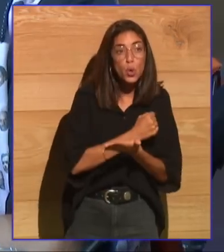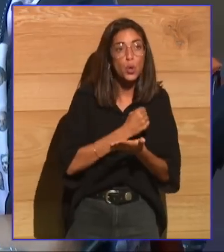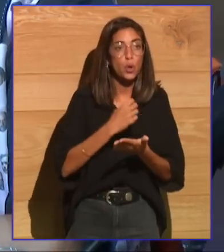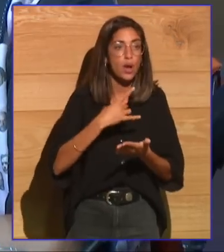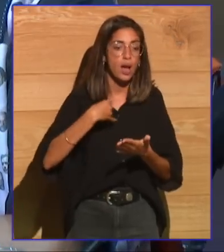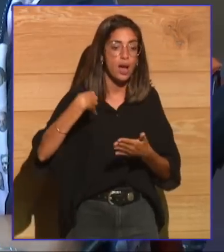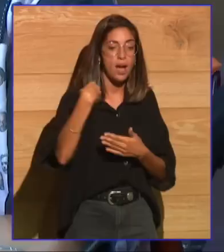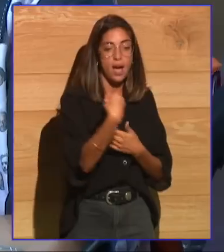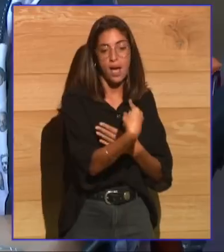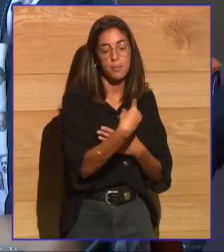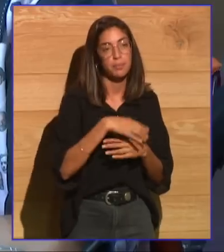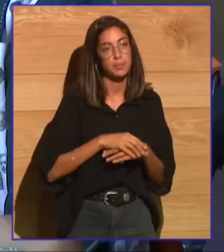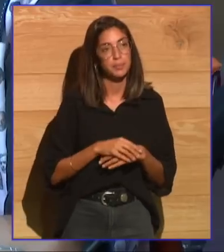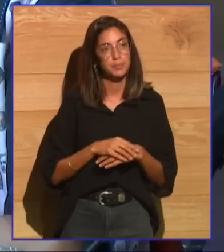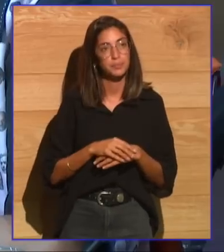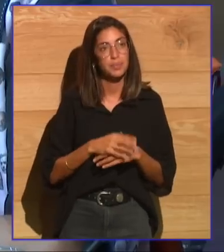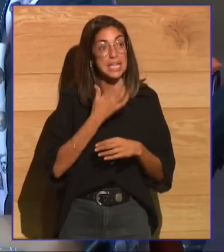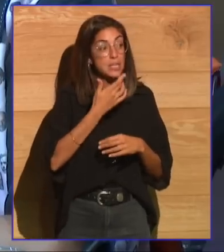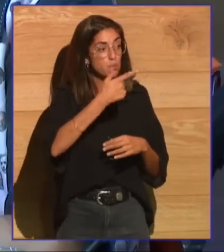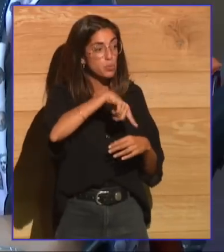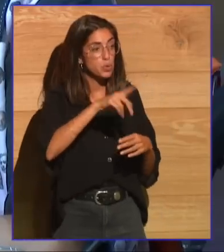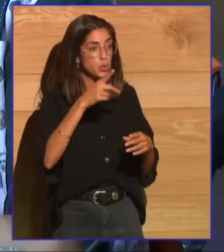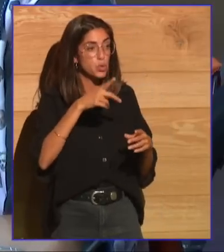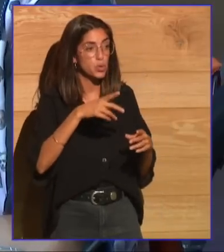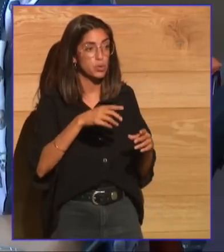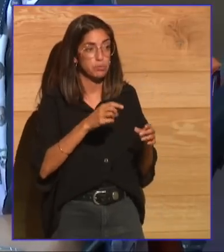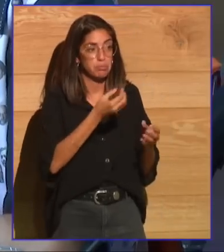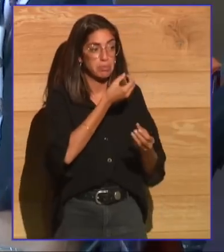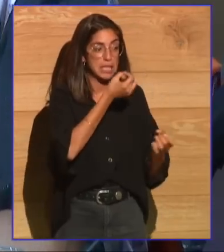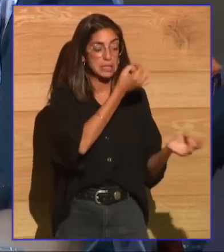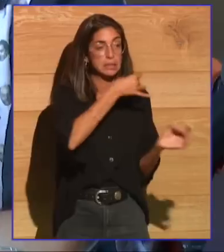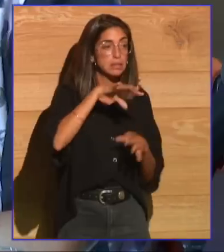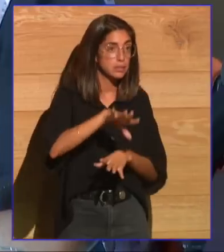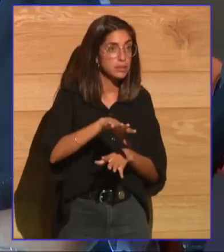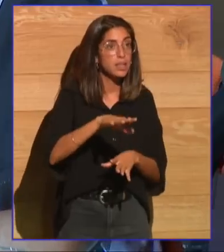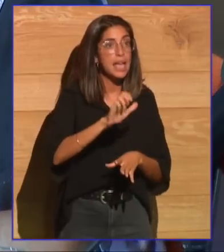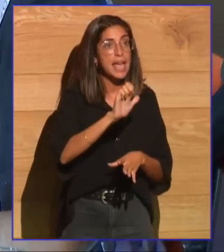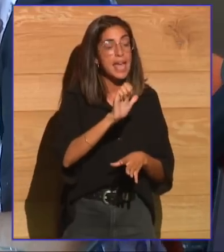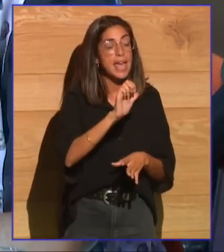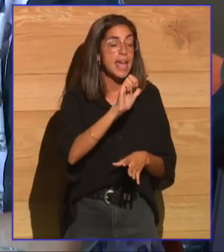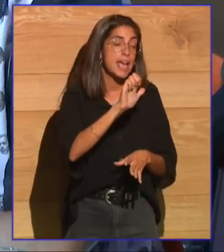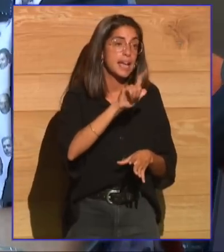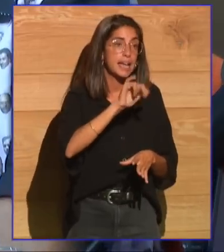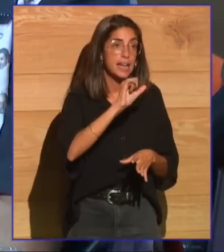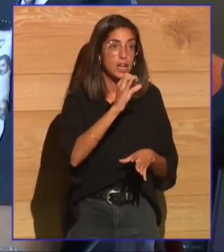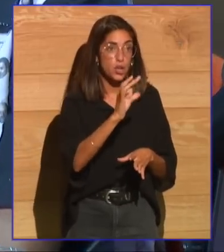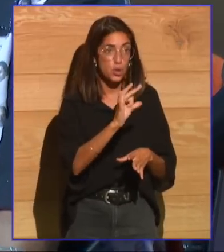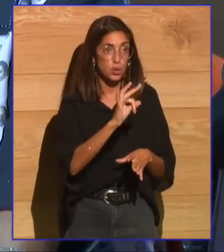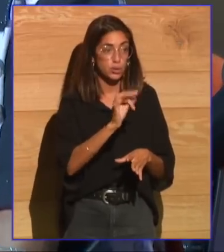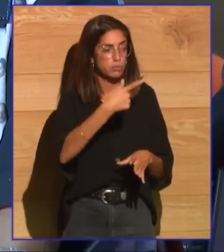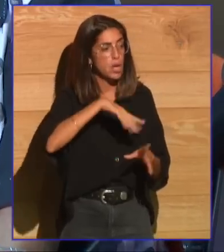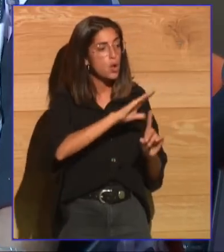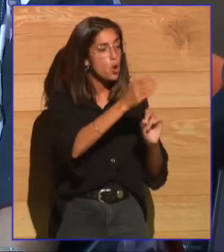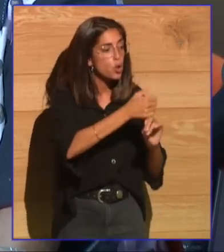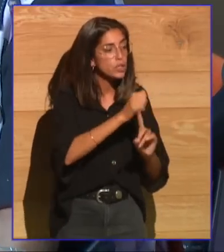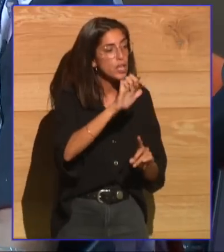si fuese liotta y os encontráis a este buen habéis pensado esto cómo reaccionaban que no nunca habéis pensado como recién haríais ahora